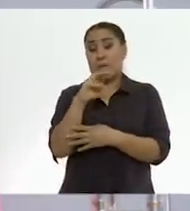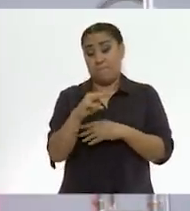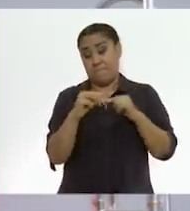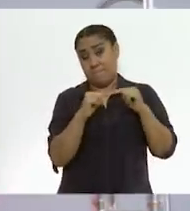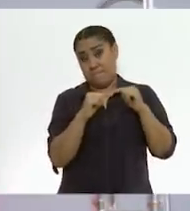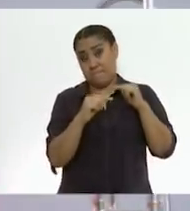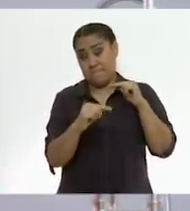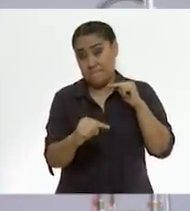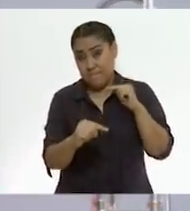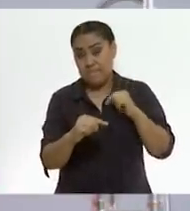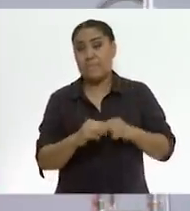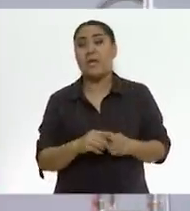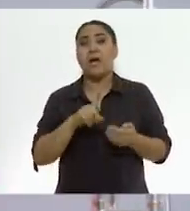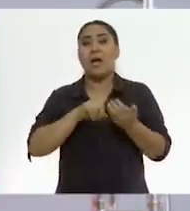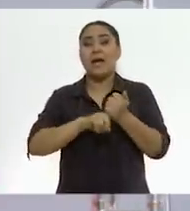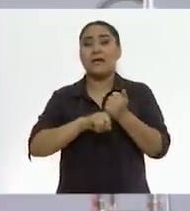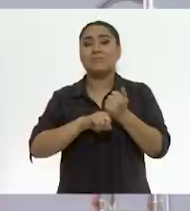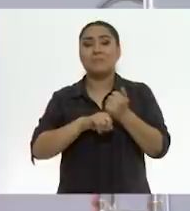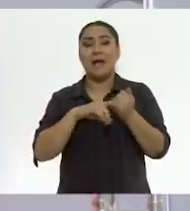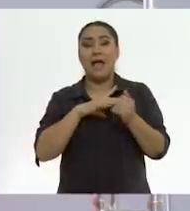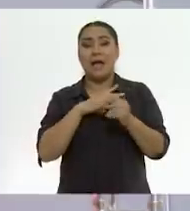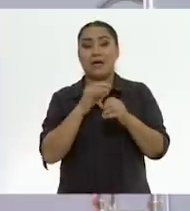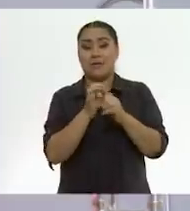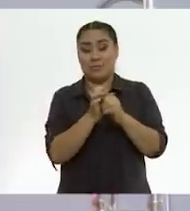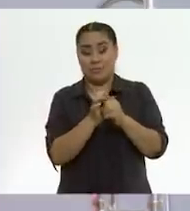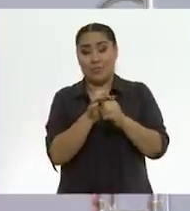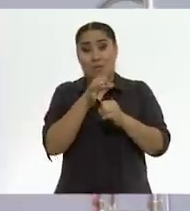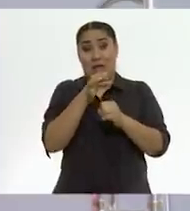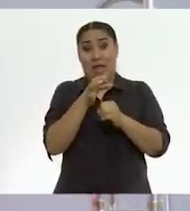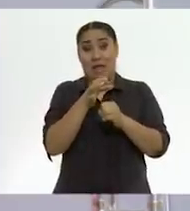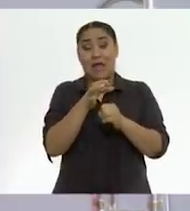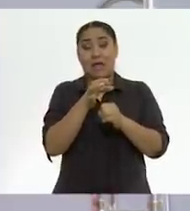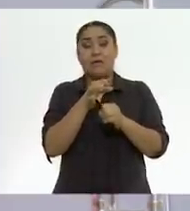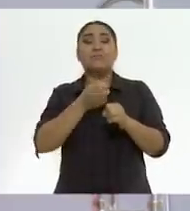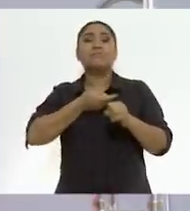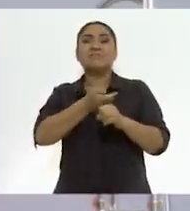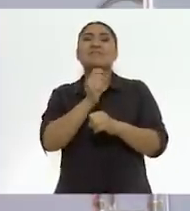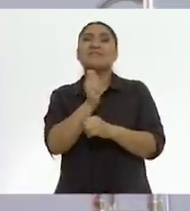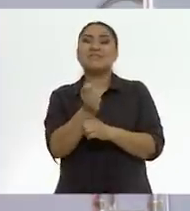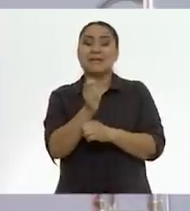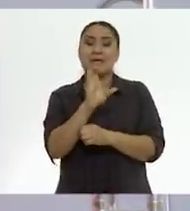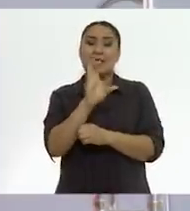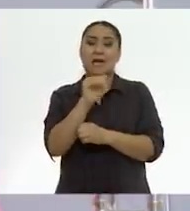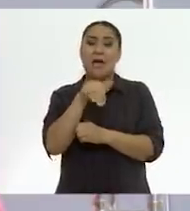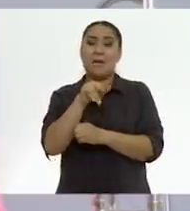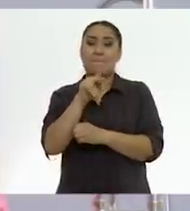que tiene una boca acampanada que precisamente recibe el nombre de campana.